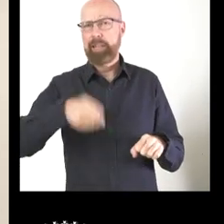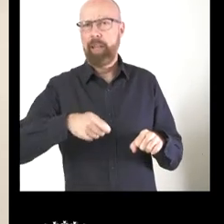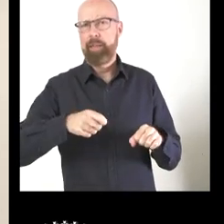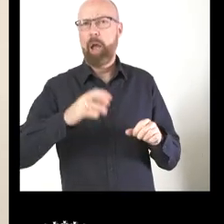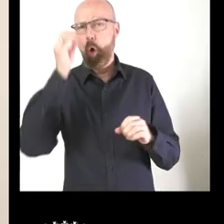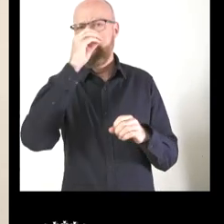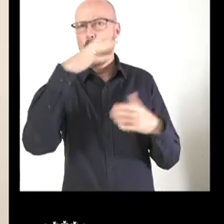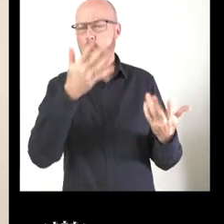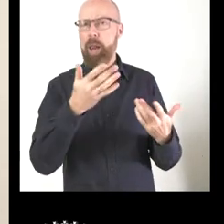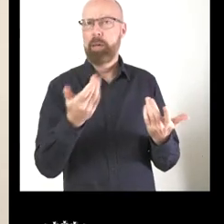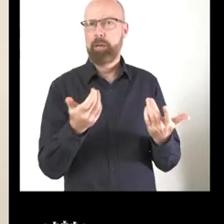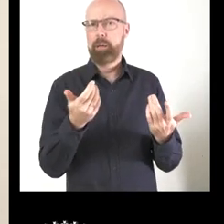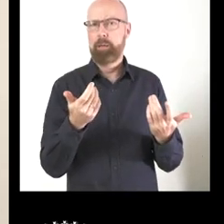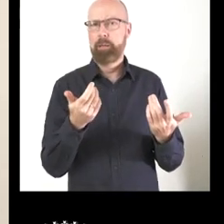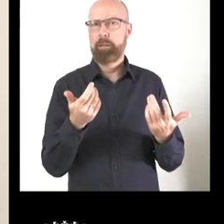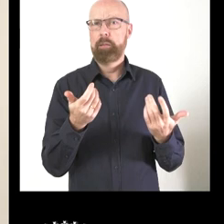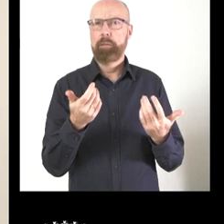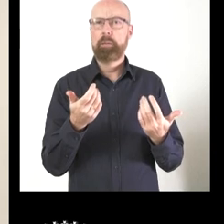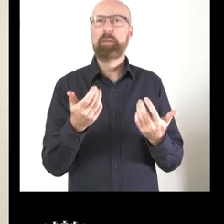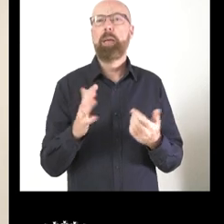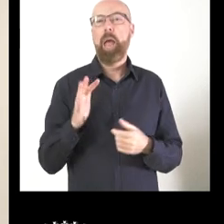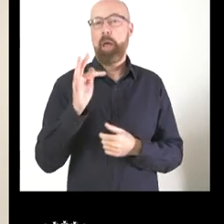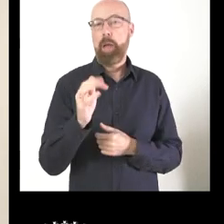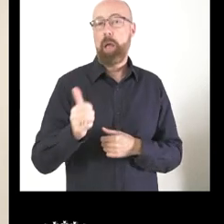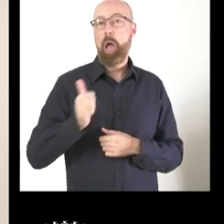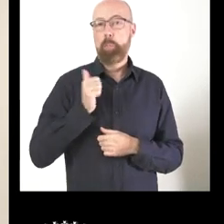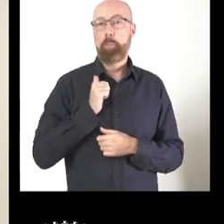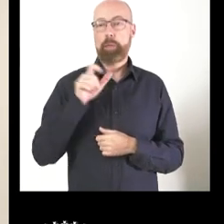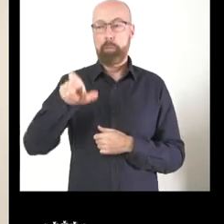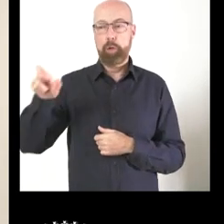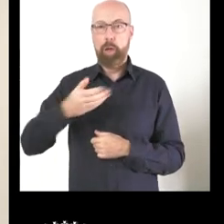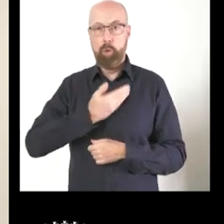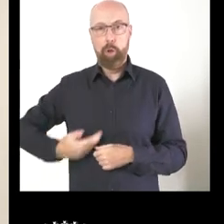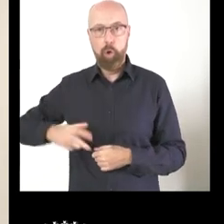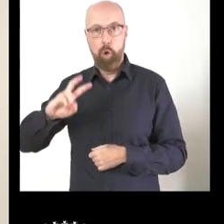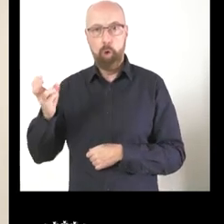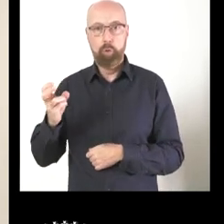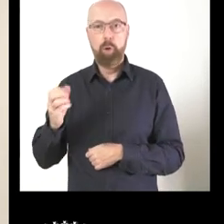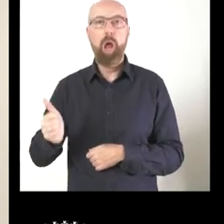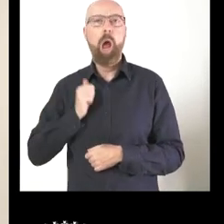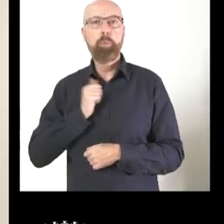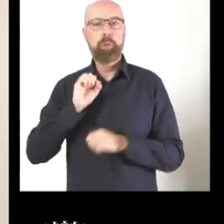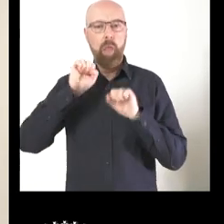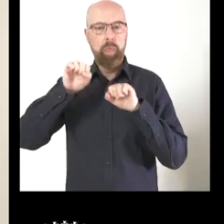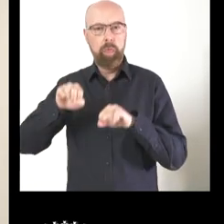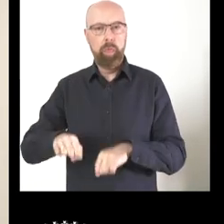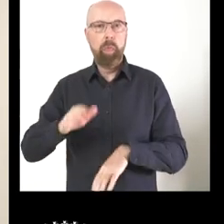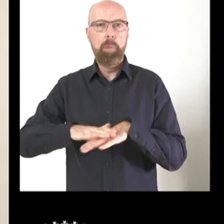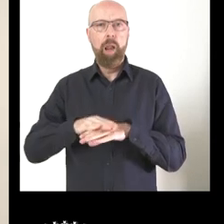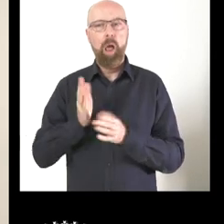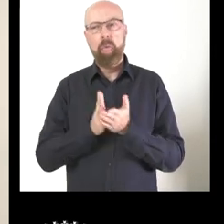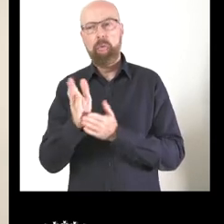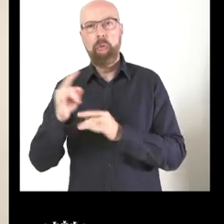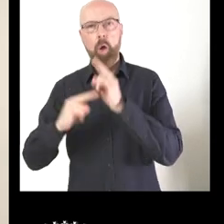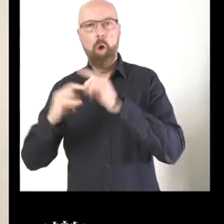puede sentar un precedente para que otros propietarios aprovechen estas demoras para realizar otro tipo de obras y recurrir esta